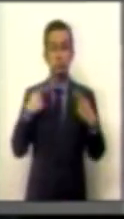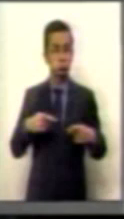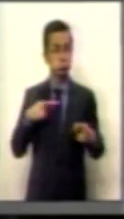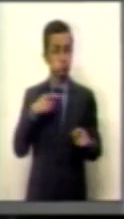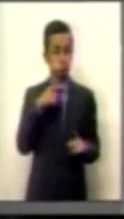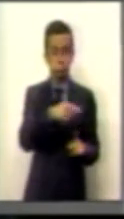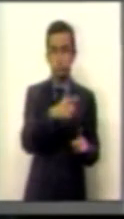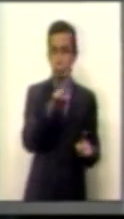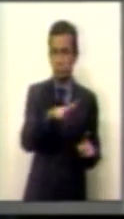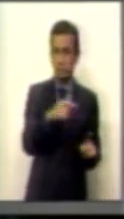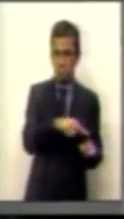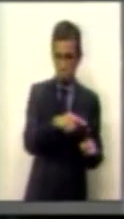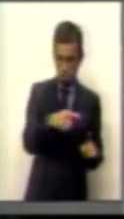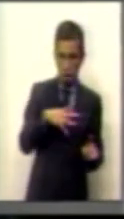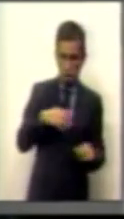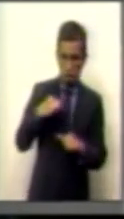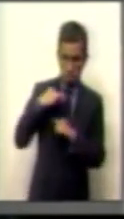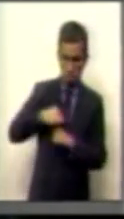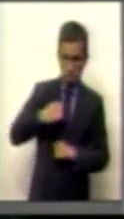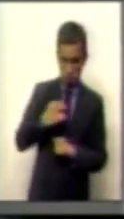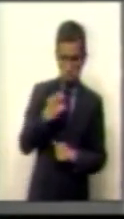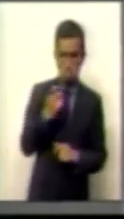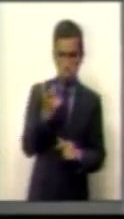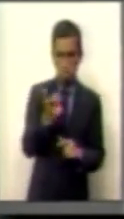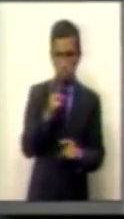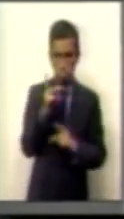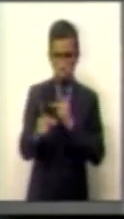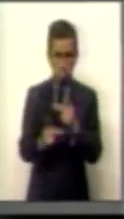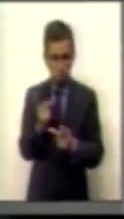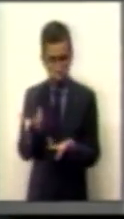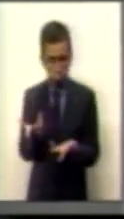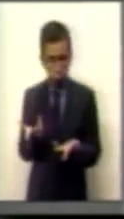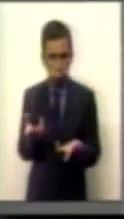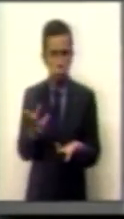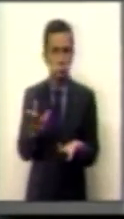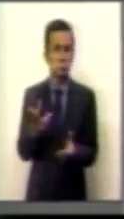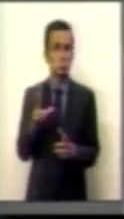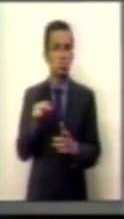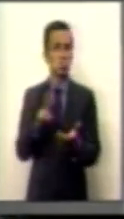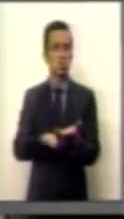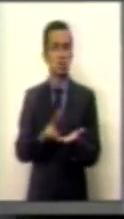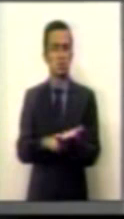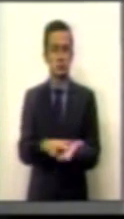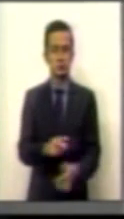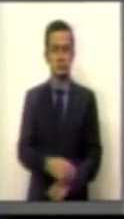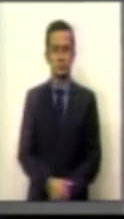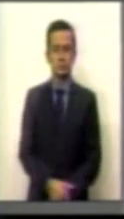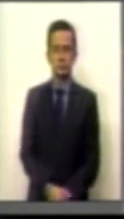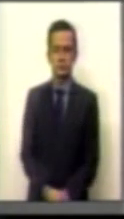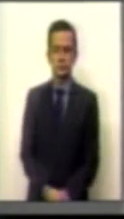relación con esos préstamos y por lo tanto no es posible reconocerlos.